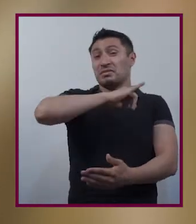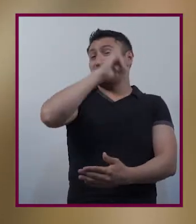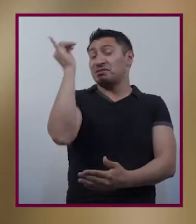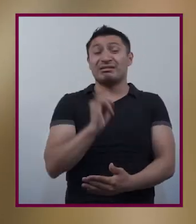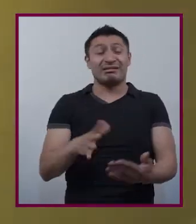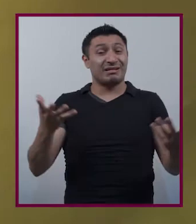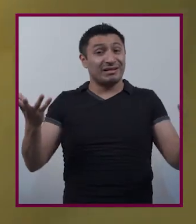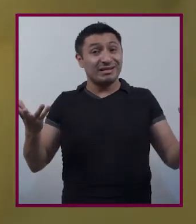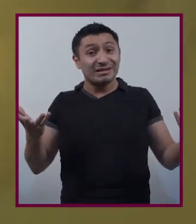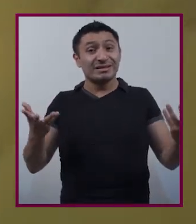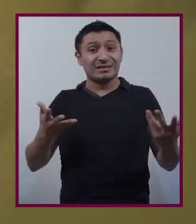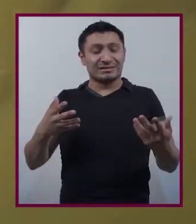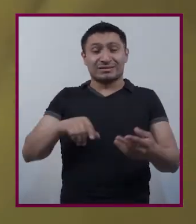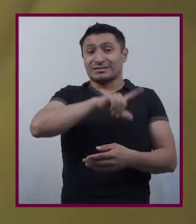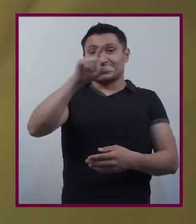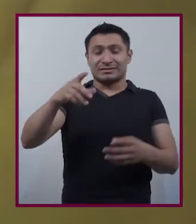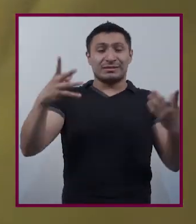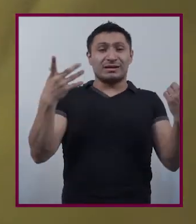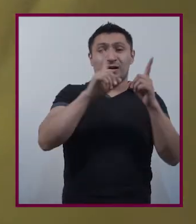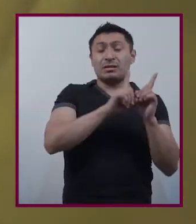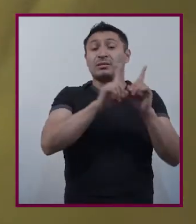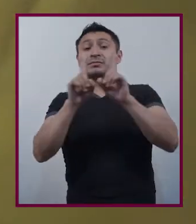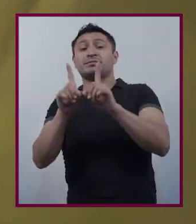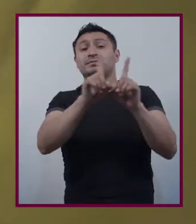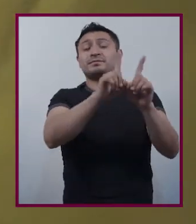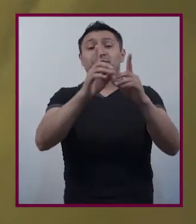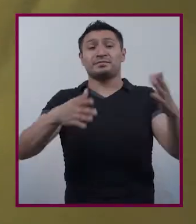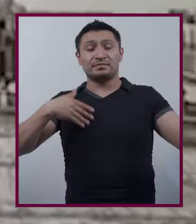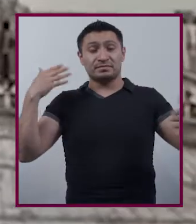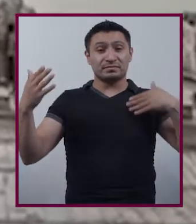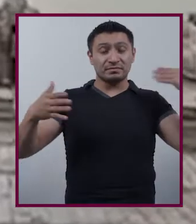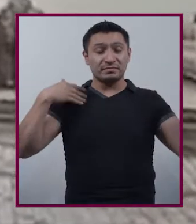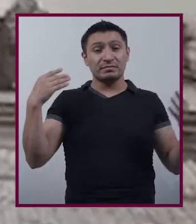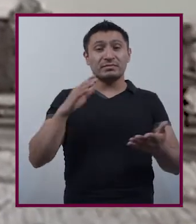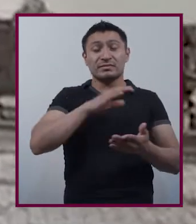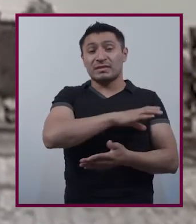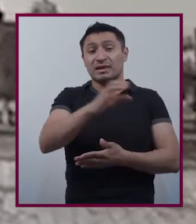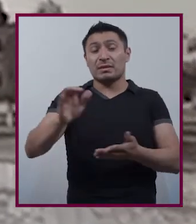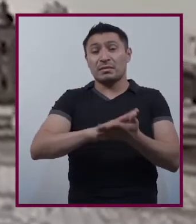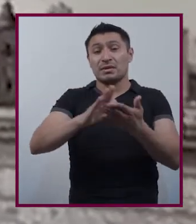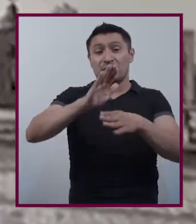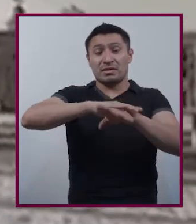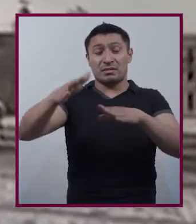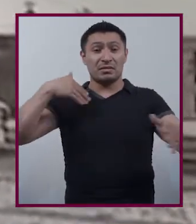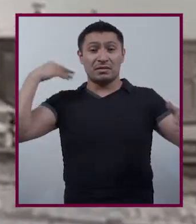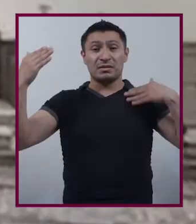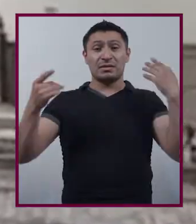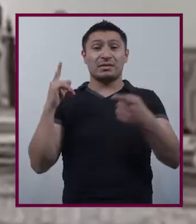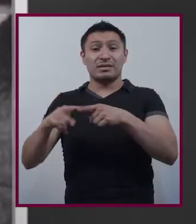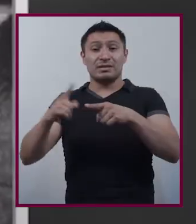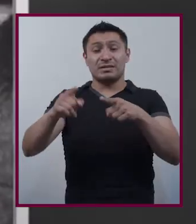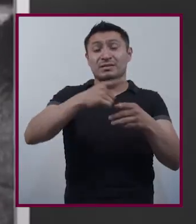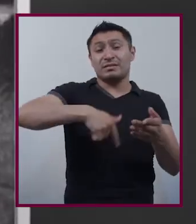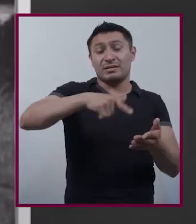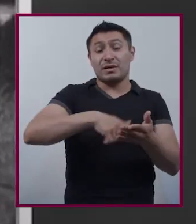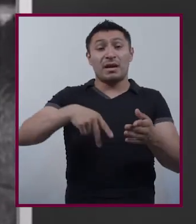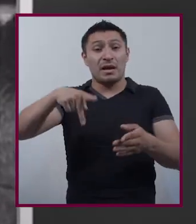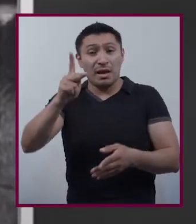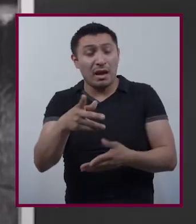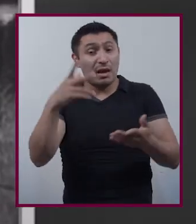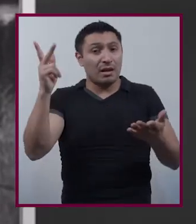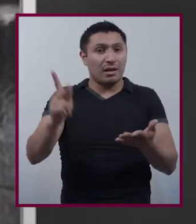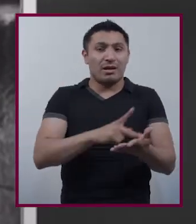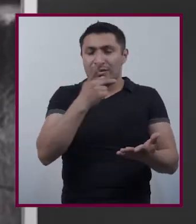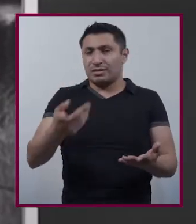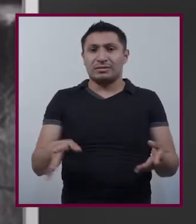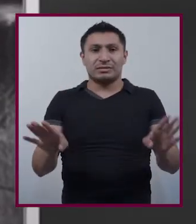su vida. Después visitaron juntos algunos plantíos de nopal y se pasearon por diversos lugares, pero una vez más